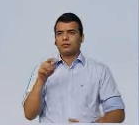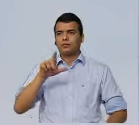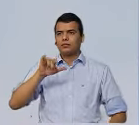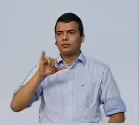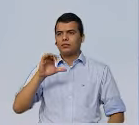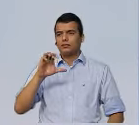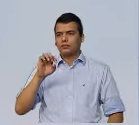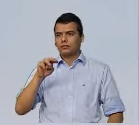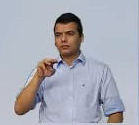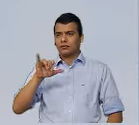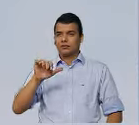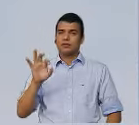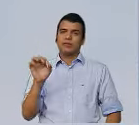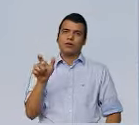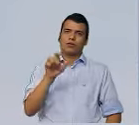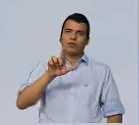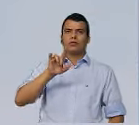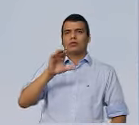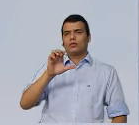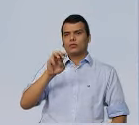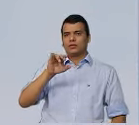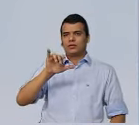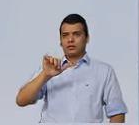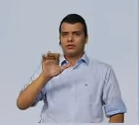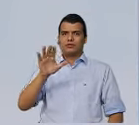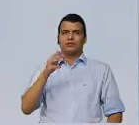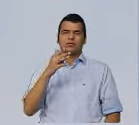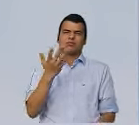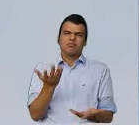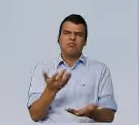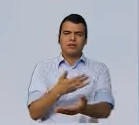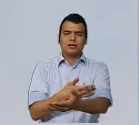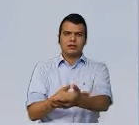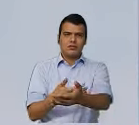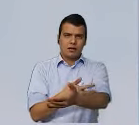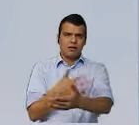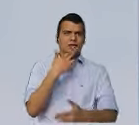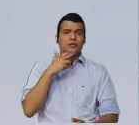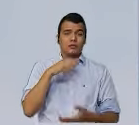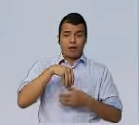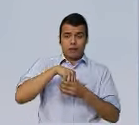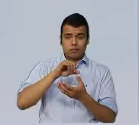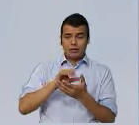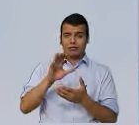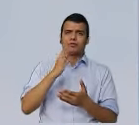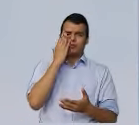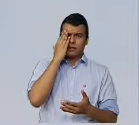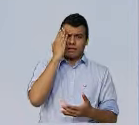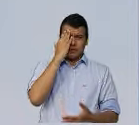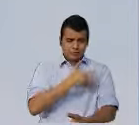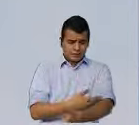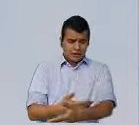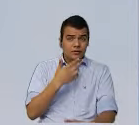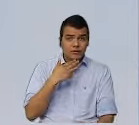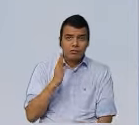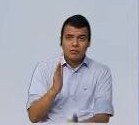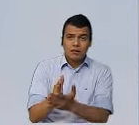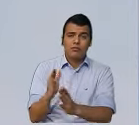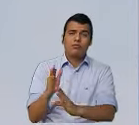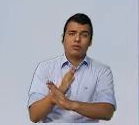glucemia en la sangre, que es, eso hace referencia al azúcar en la sangre. Cuando hay diabetes es porque hay un